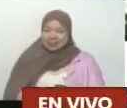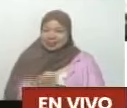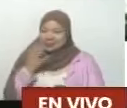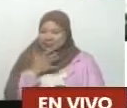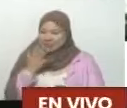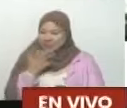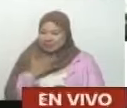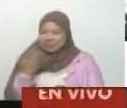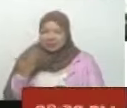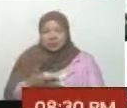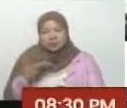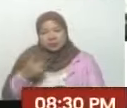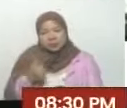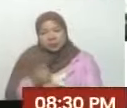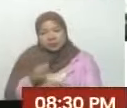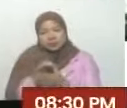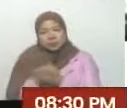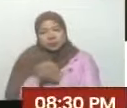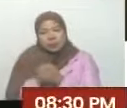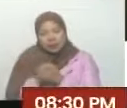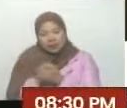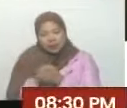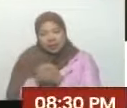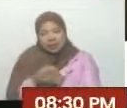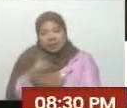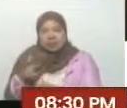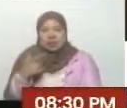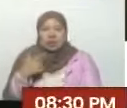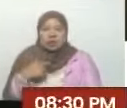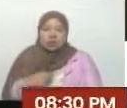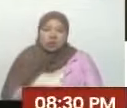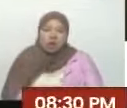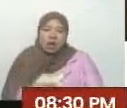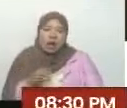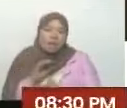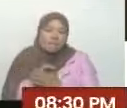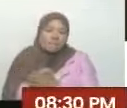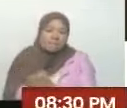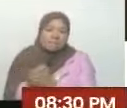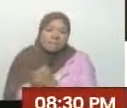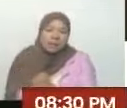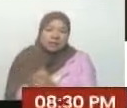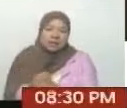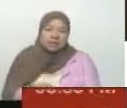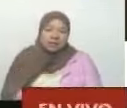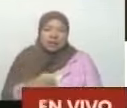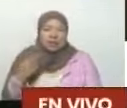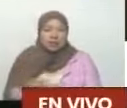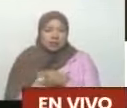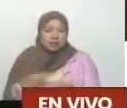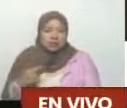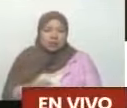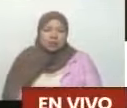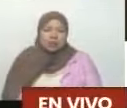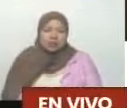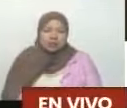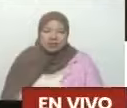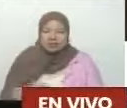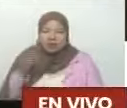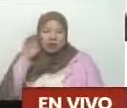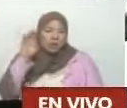más importante, compatriota, camarada, presidente Nicolás, es que somos revolucionarios y vamos